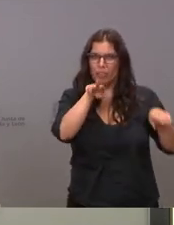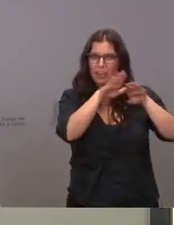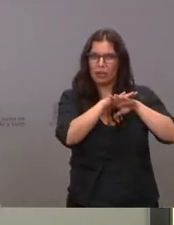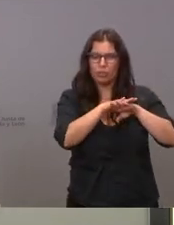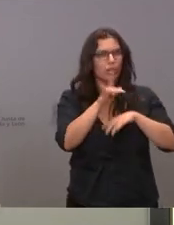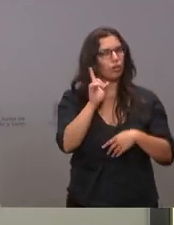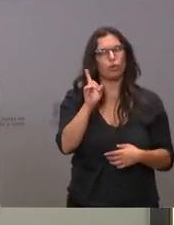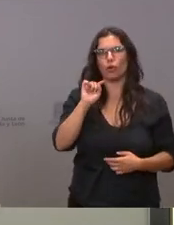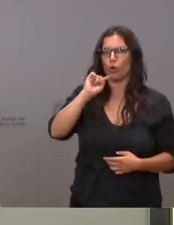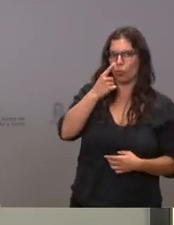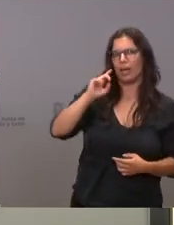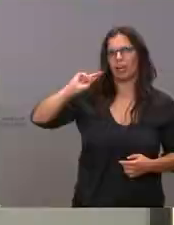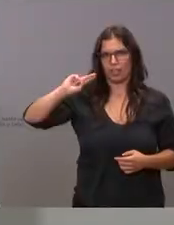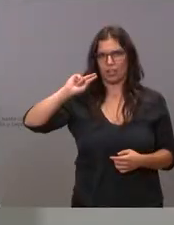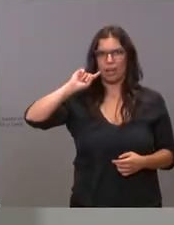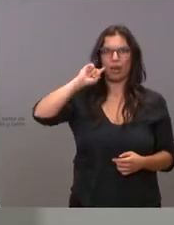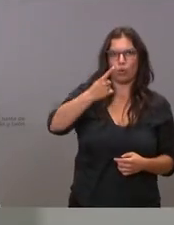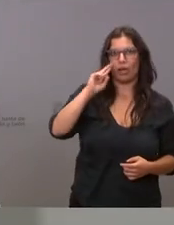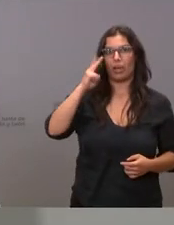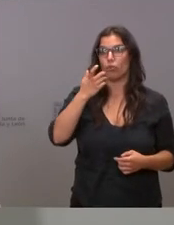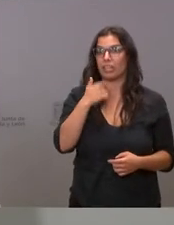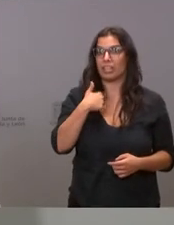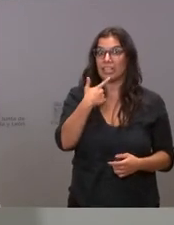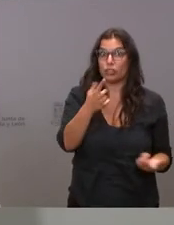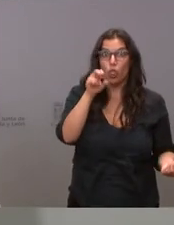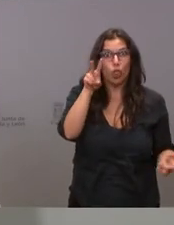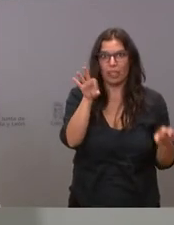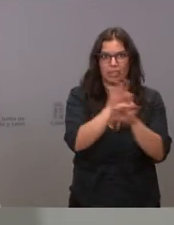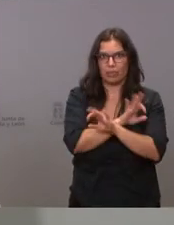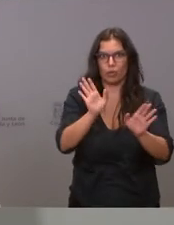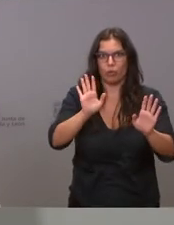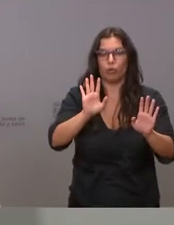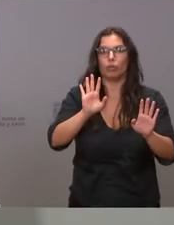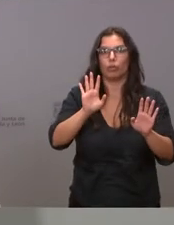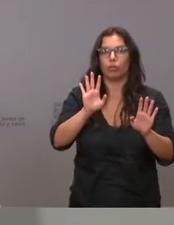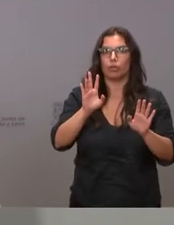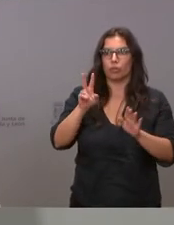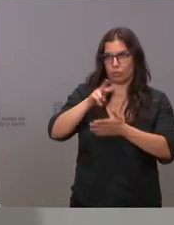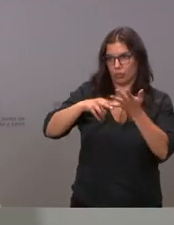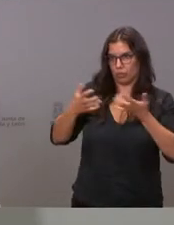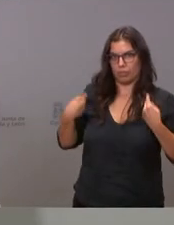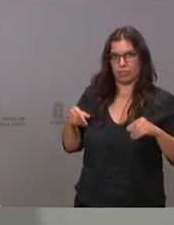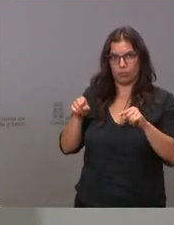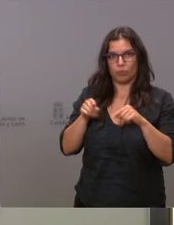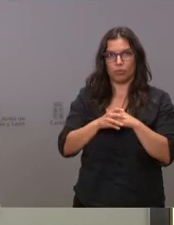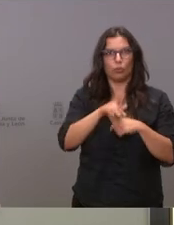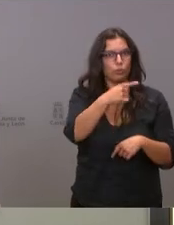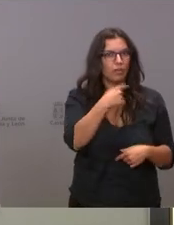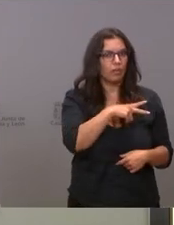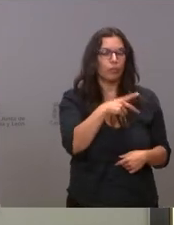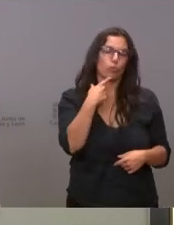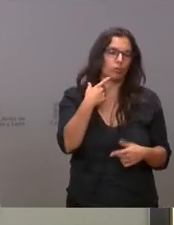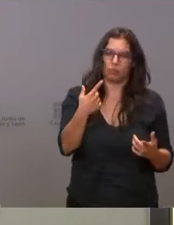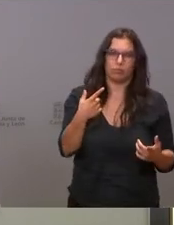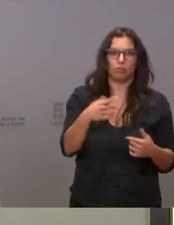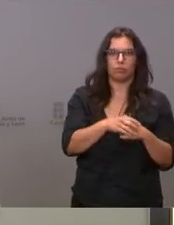no, he dicho a la una y a las dos si lo he dicho a las doce lo he dicho más pero he dicho a la una y a las dos lee usted bien no, lo ha dicho usted a las doce bueno, pues